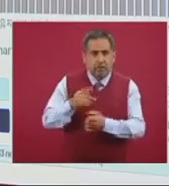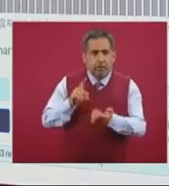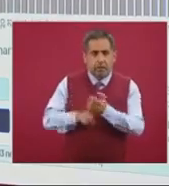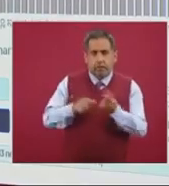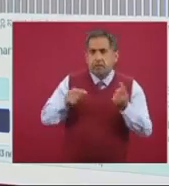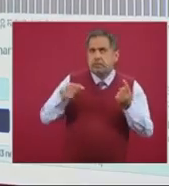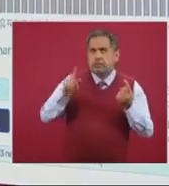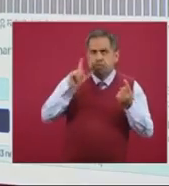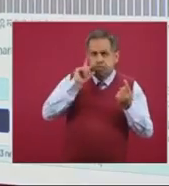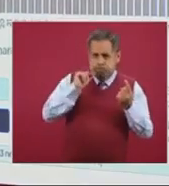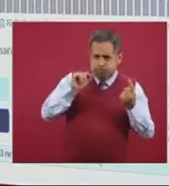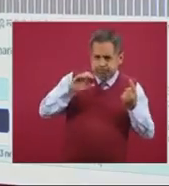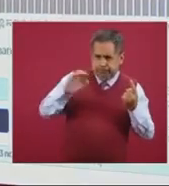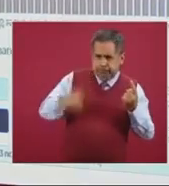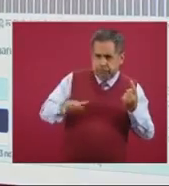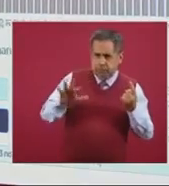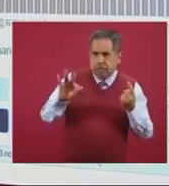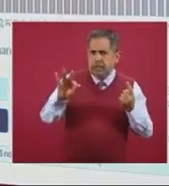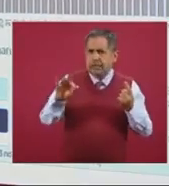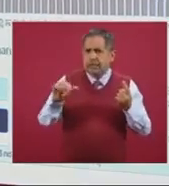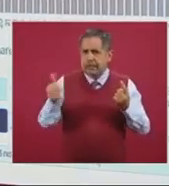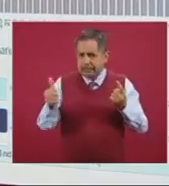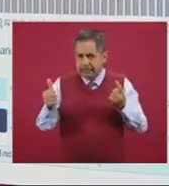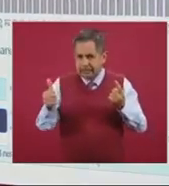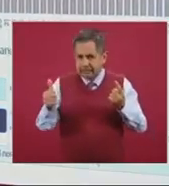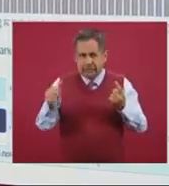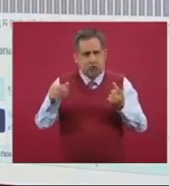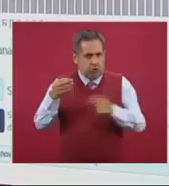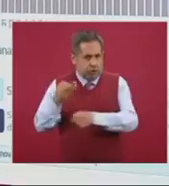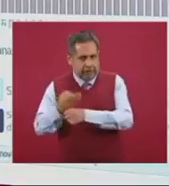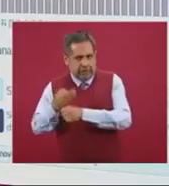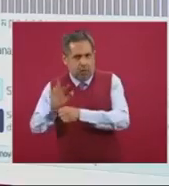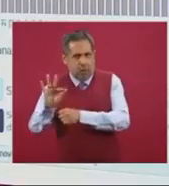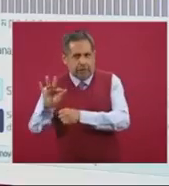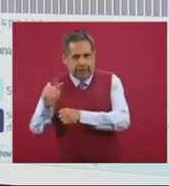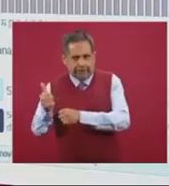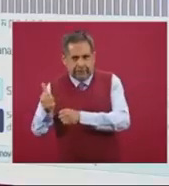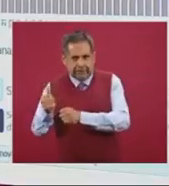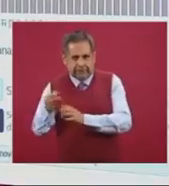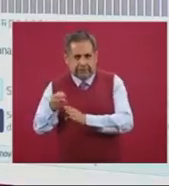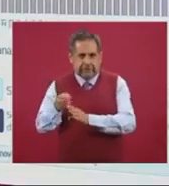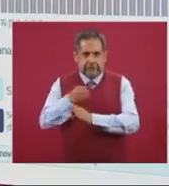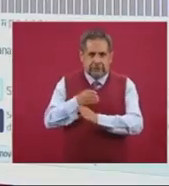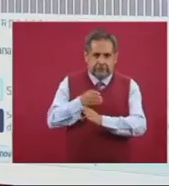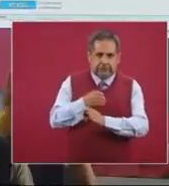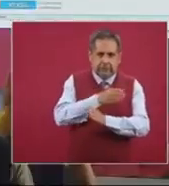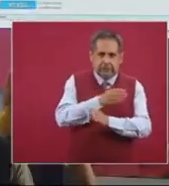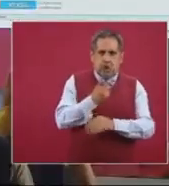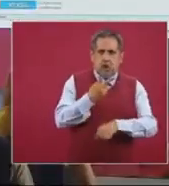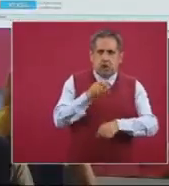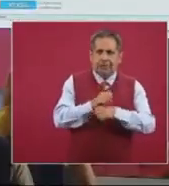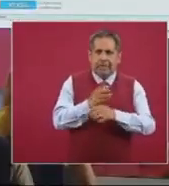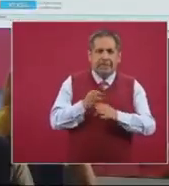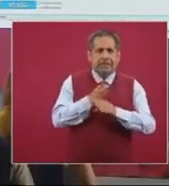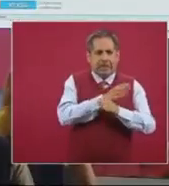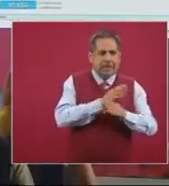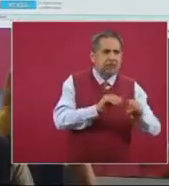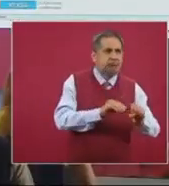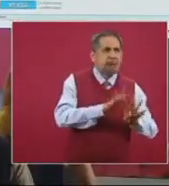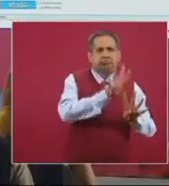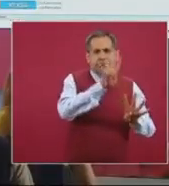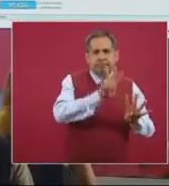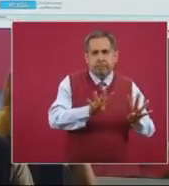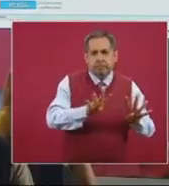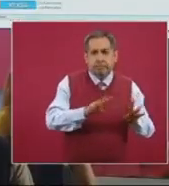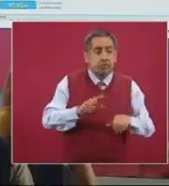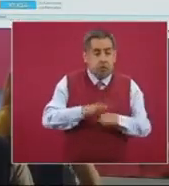terminando mañana la semana 46. Ya hemos explicado muchas veces por qué termina 2 semanas antes del tiempo presente y